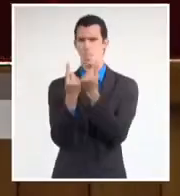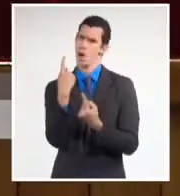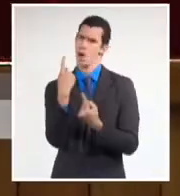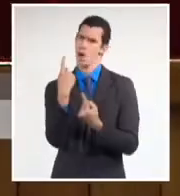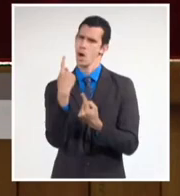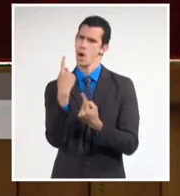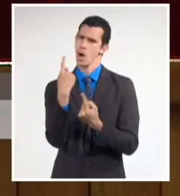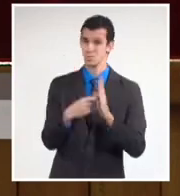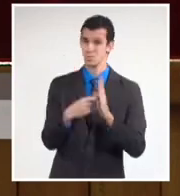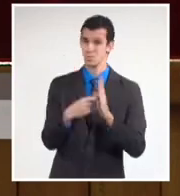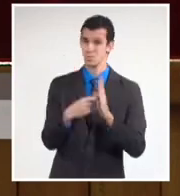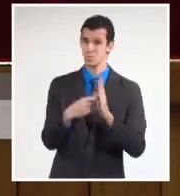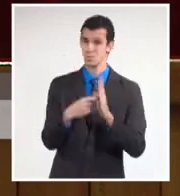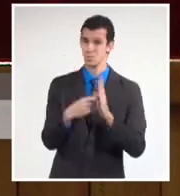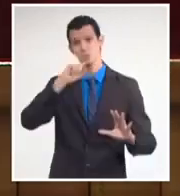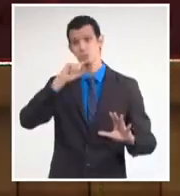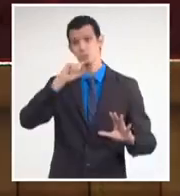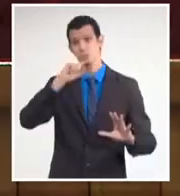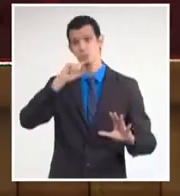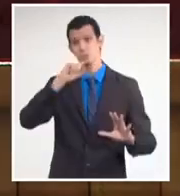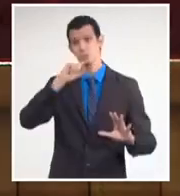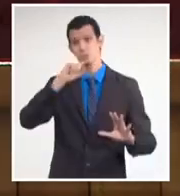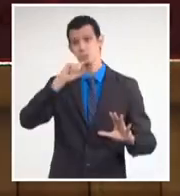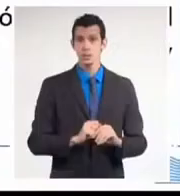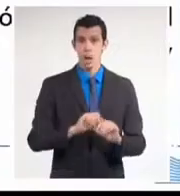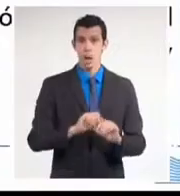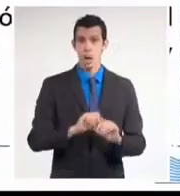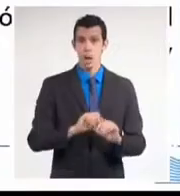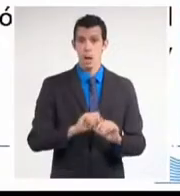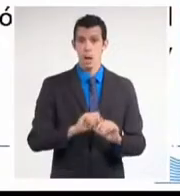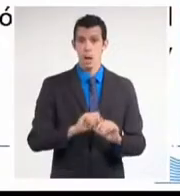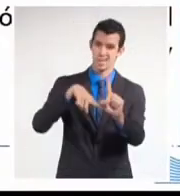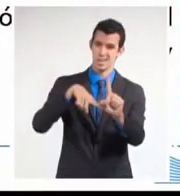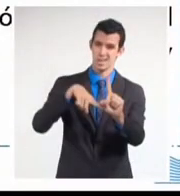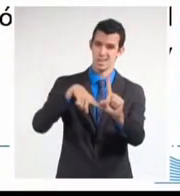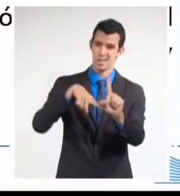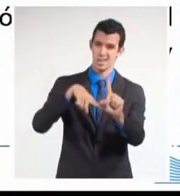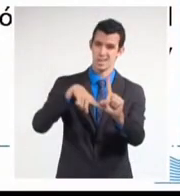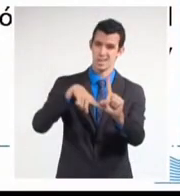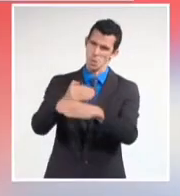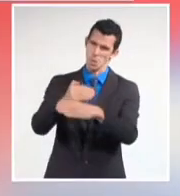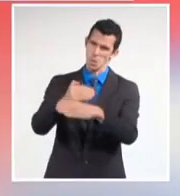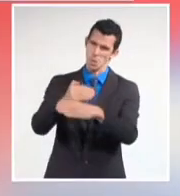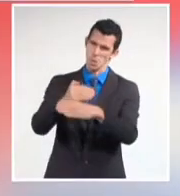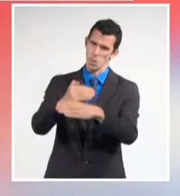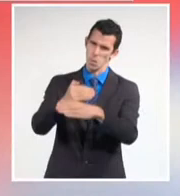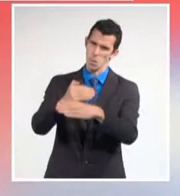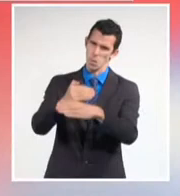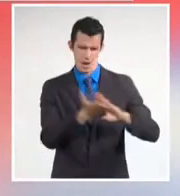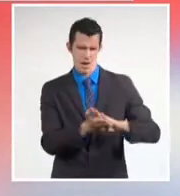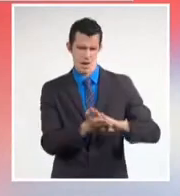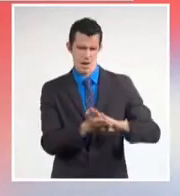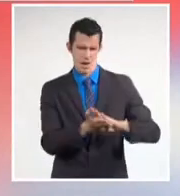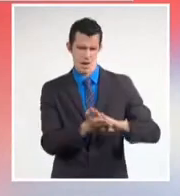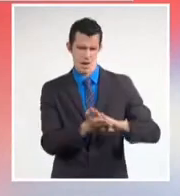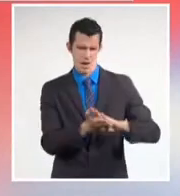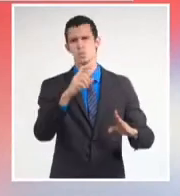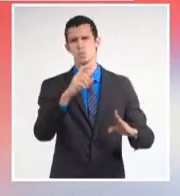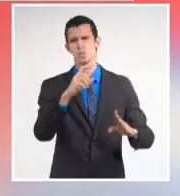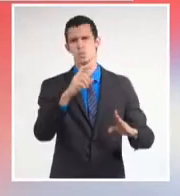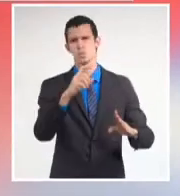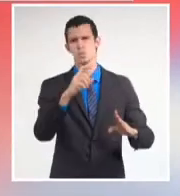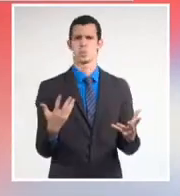la pandemia con un criminal bloqueo, no solo haber resistido, sino también se han avanzado en un grupo de actividades en este